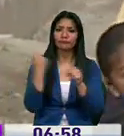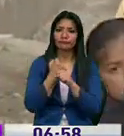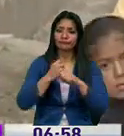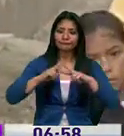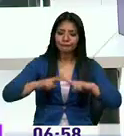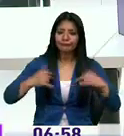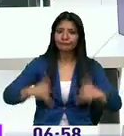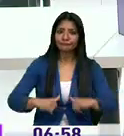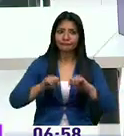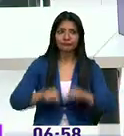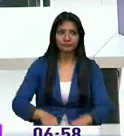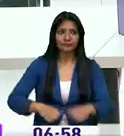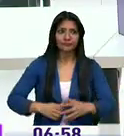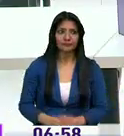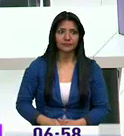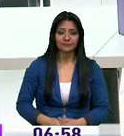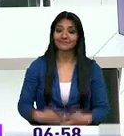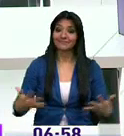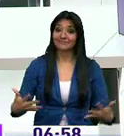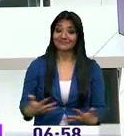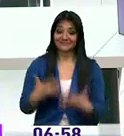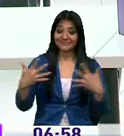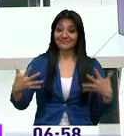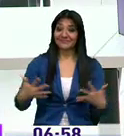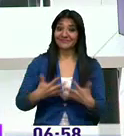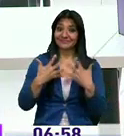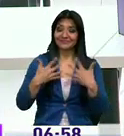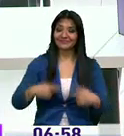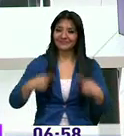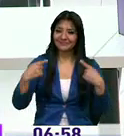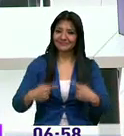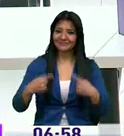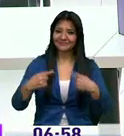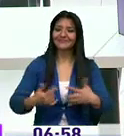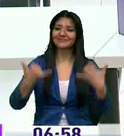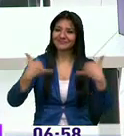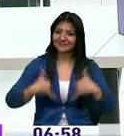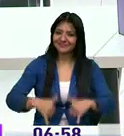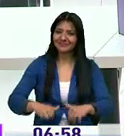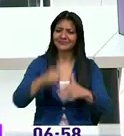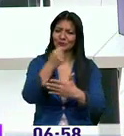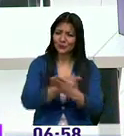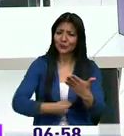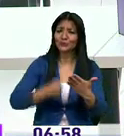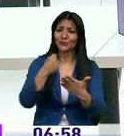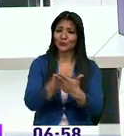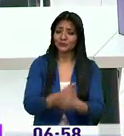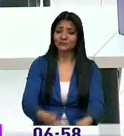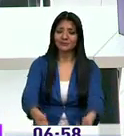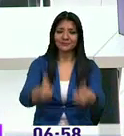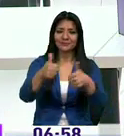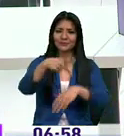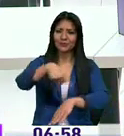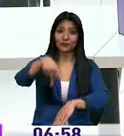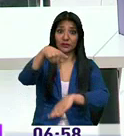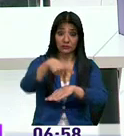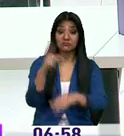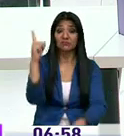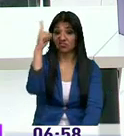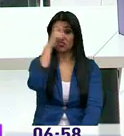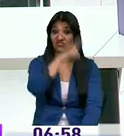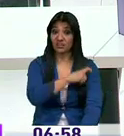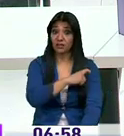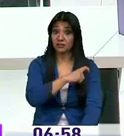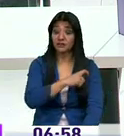investigación. Para uno es un gran estímulo para cada día seguir adelante, luchando en esta gran profesión muy complicada en